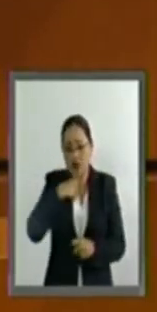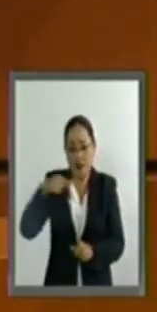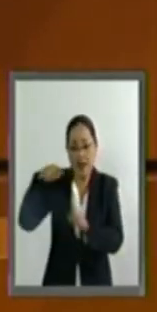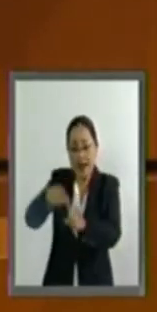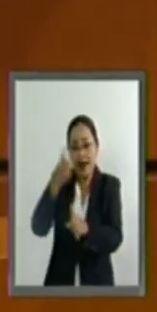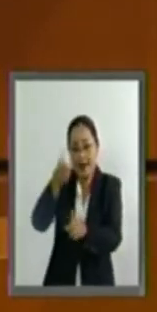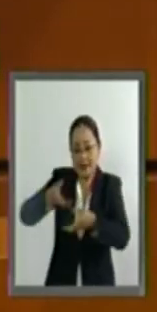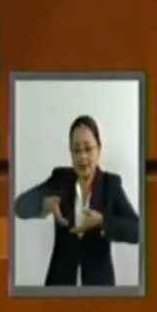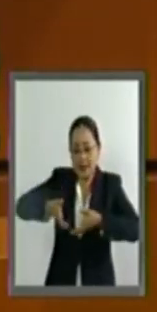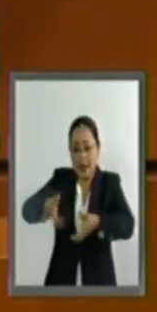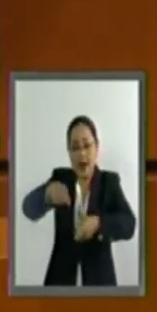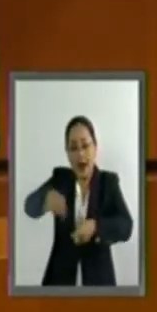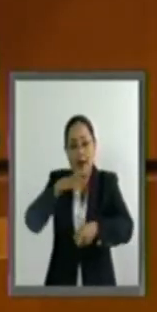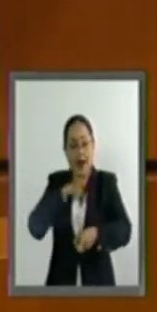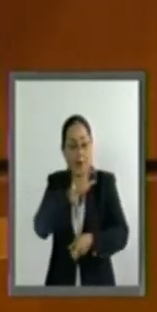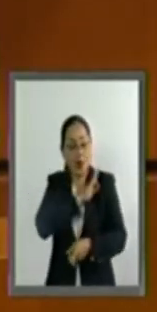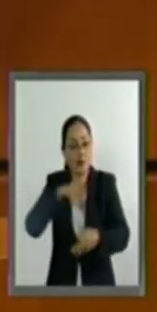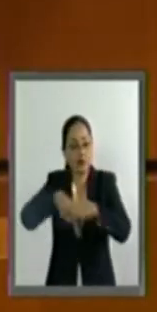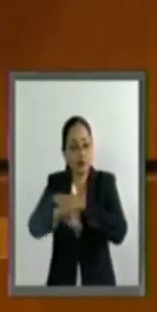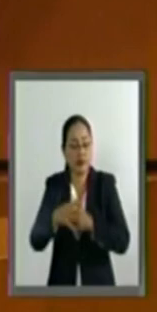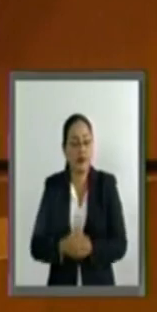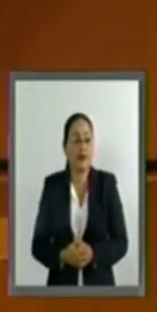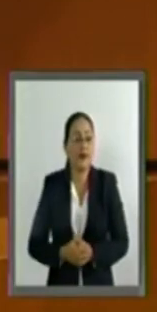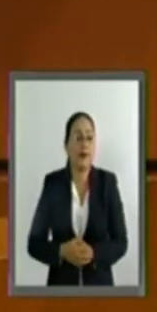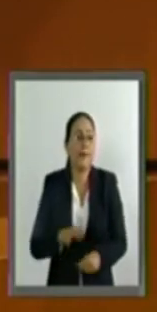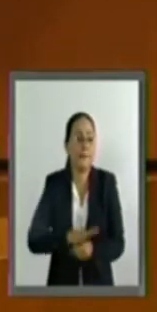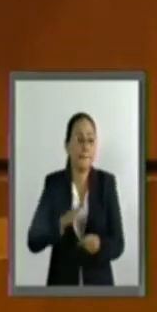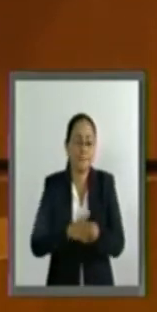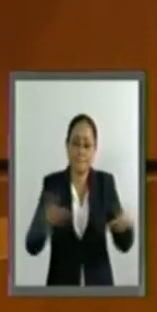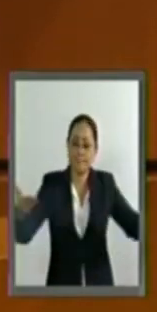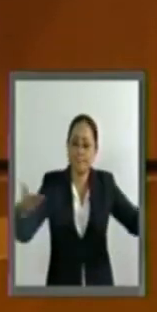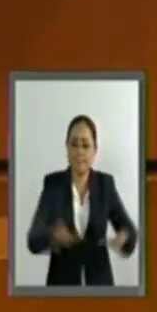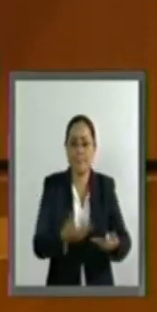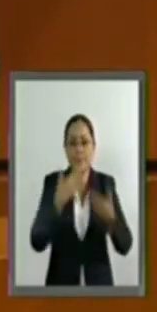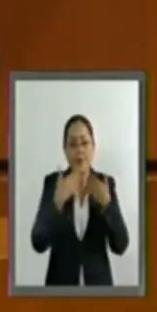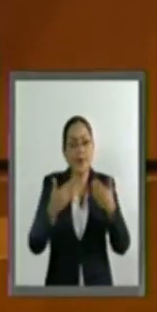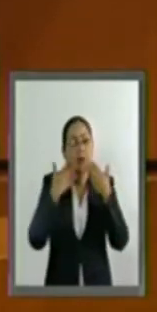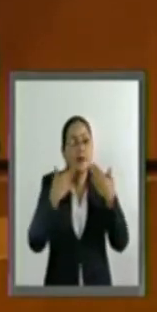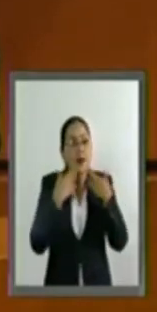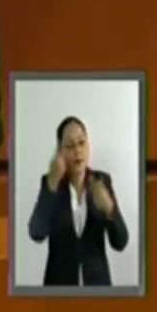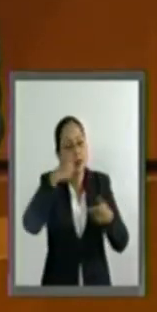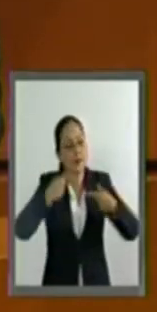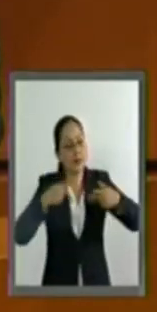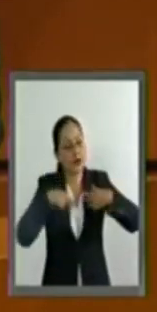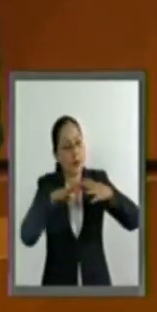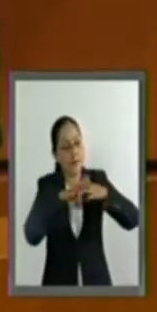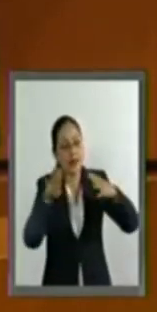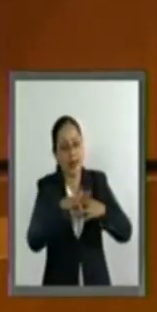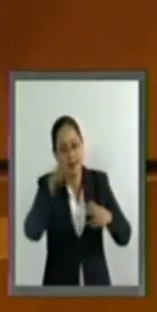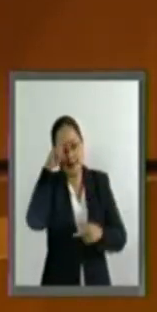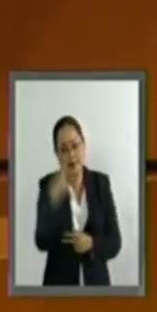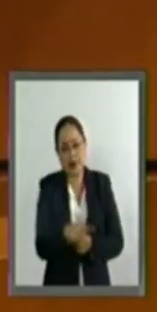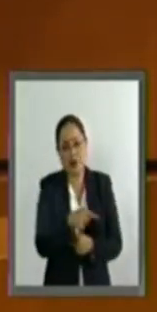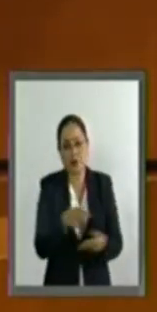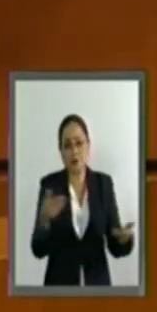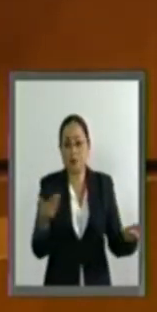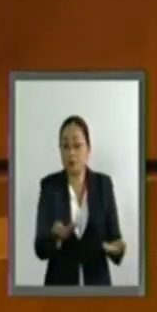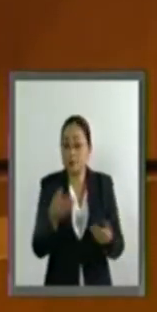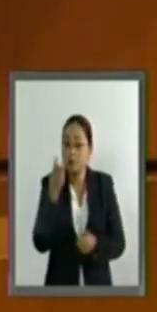otorgar asistencia, concedería un recibimiento atento a los mexicanos migrantes, que, hay que decirlo, en